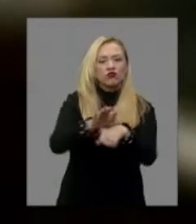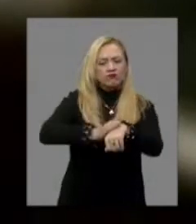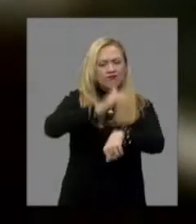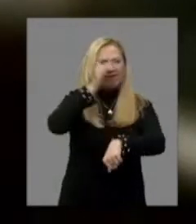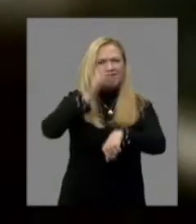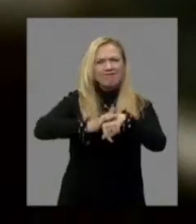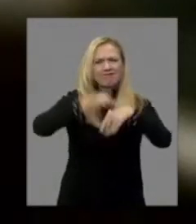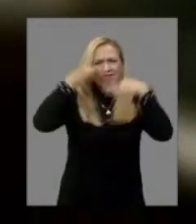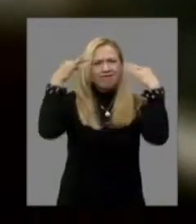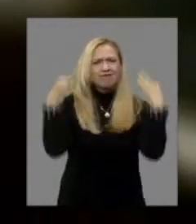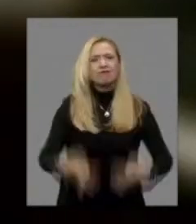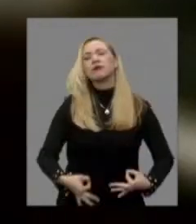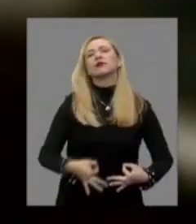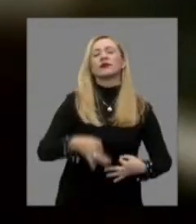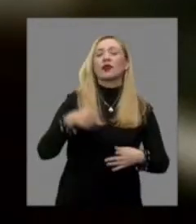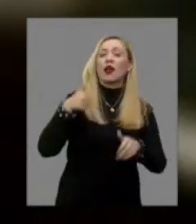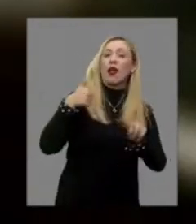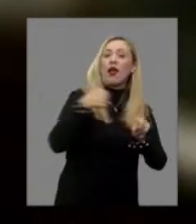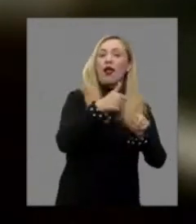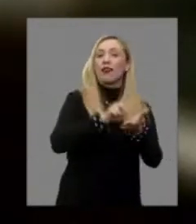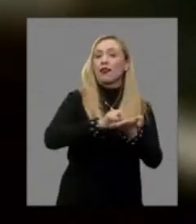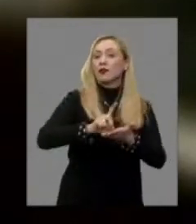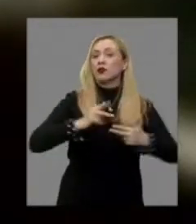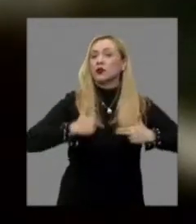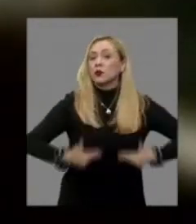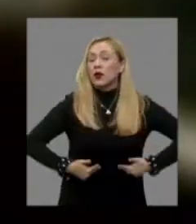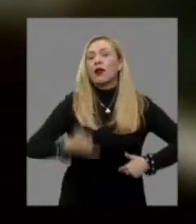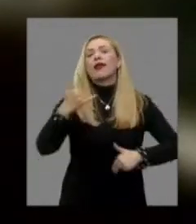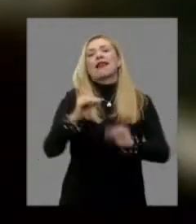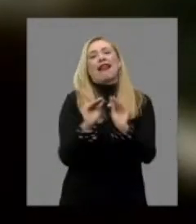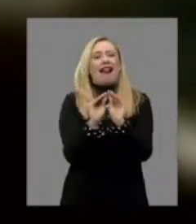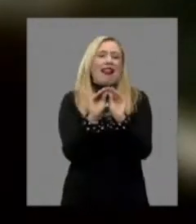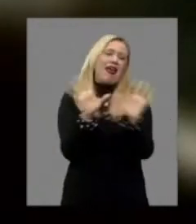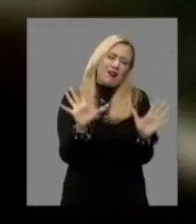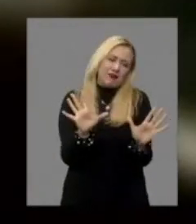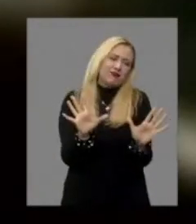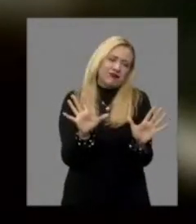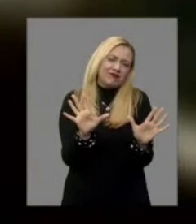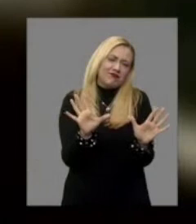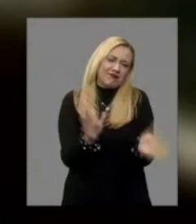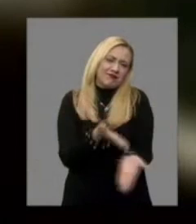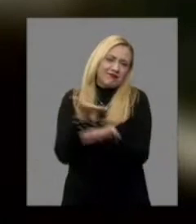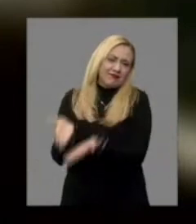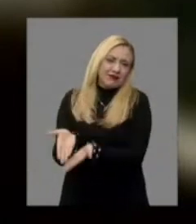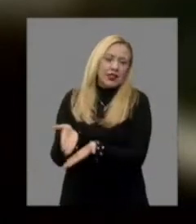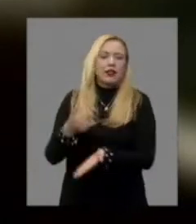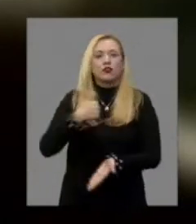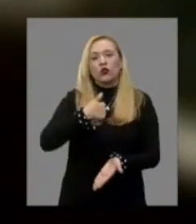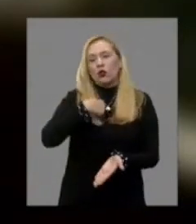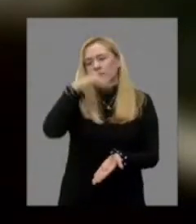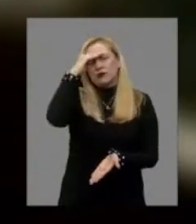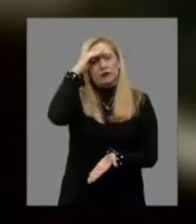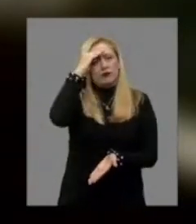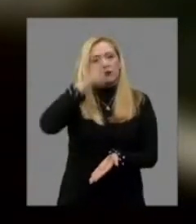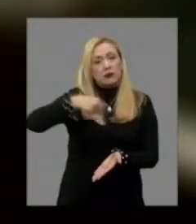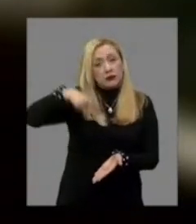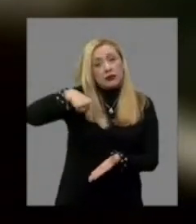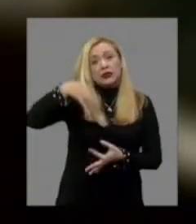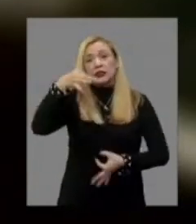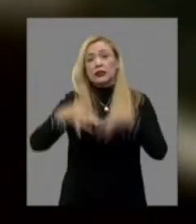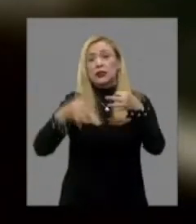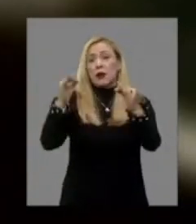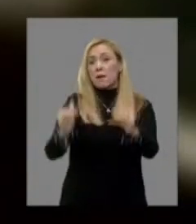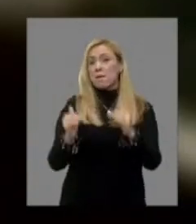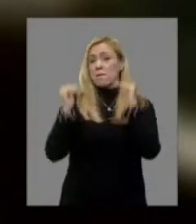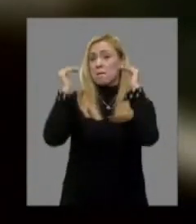eficacia de los derechos humanos, y desde luego creo yo que el trabajo del Tribunal